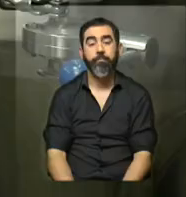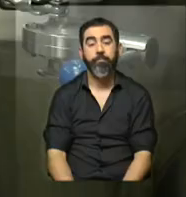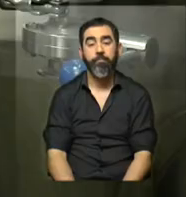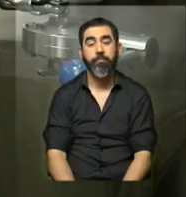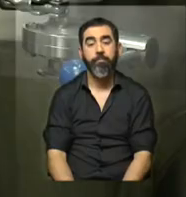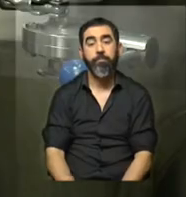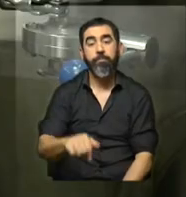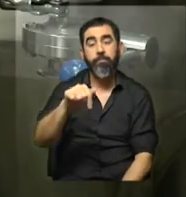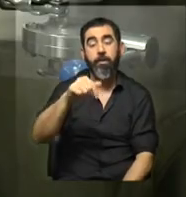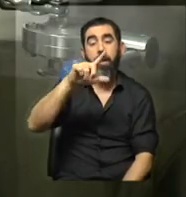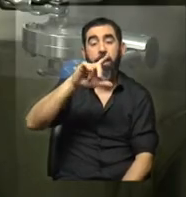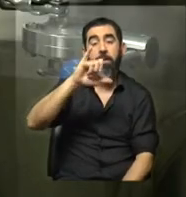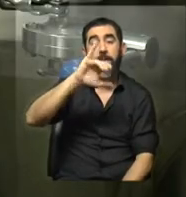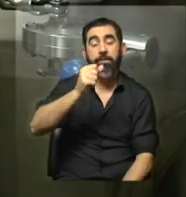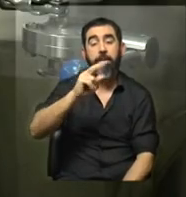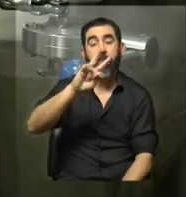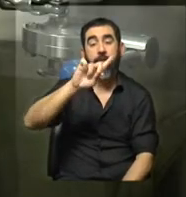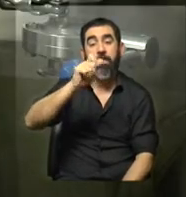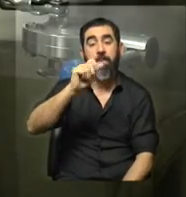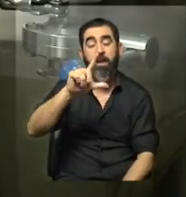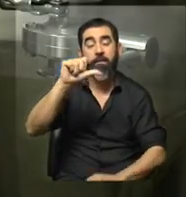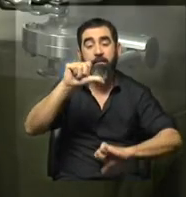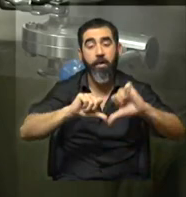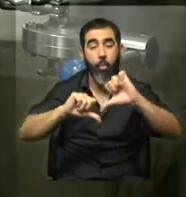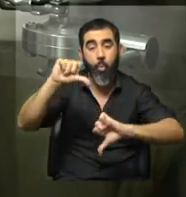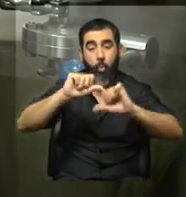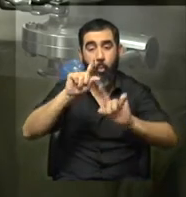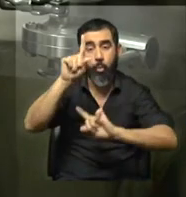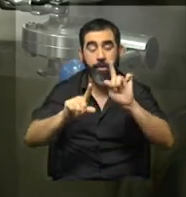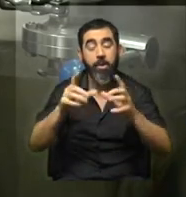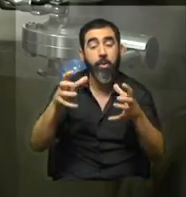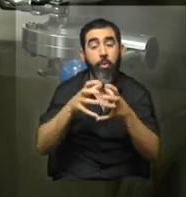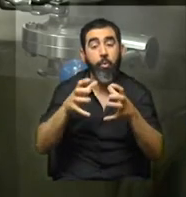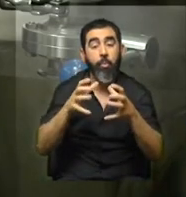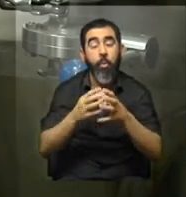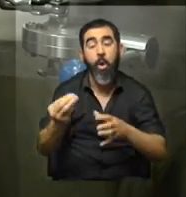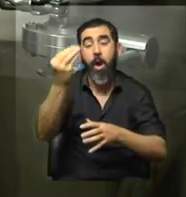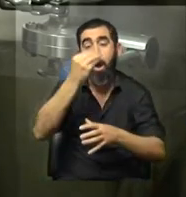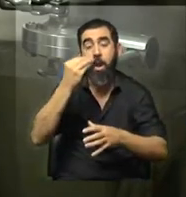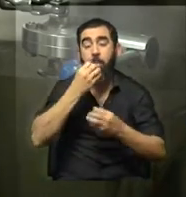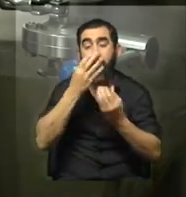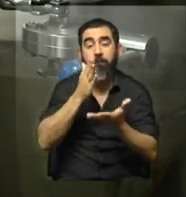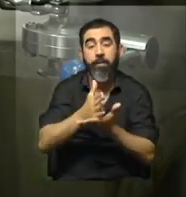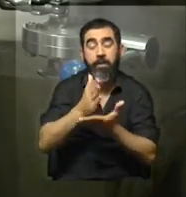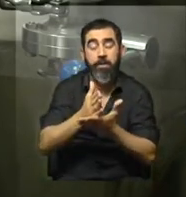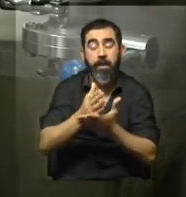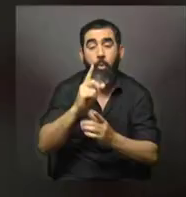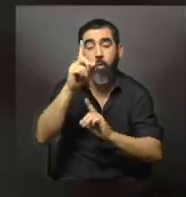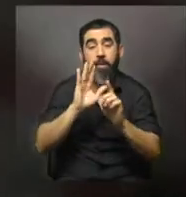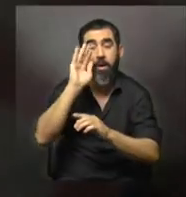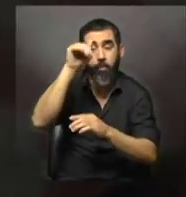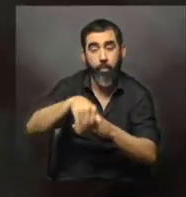Soy Leticia Vidal, trabajo en la Facultad de Química e integro el Núcleo Interdisciplinario Alimentación y Bienestar de la Universidad de la